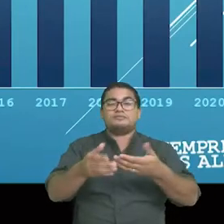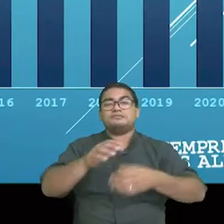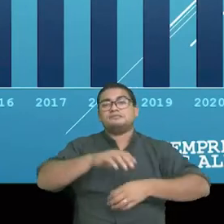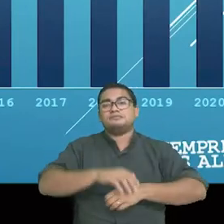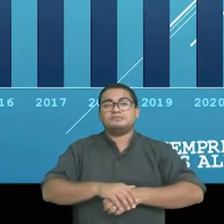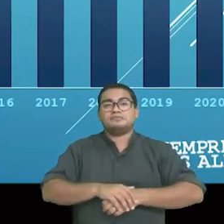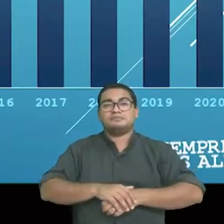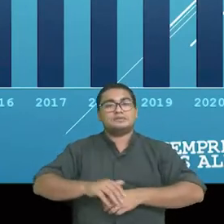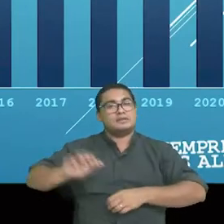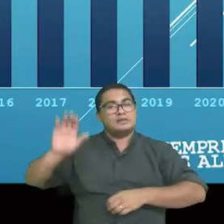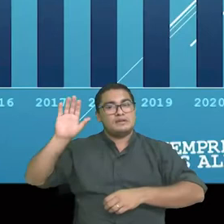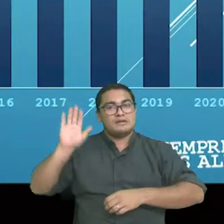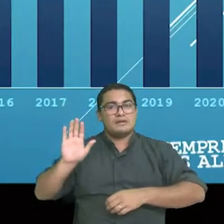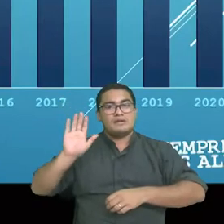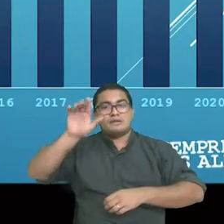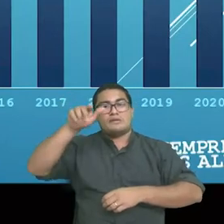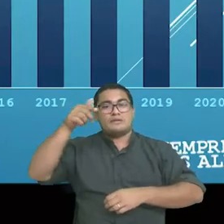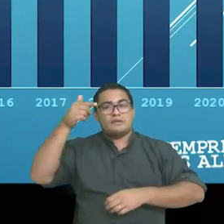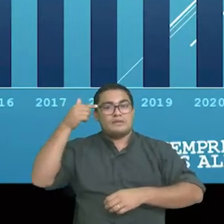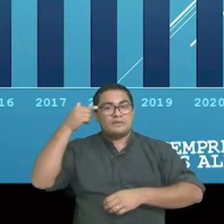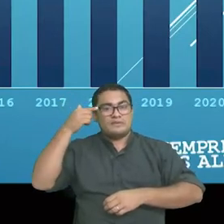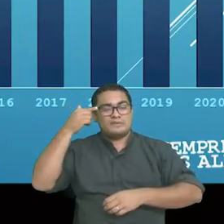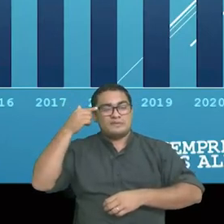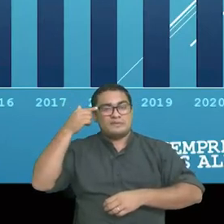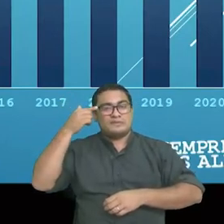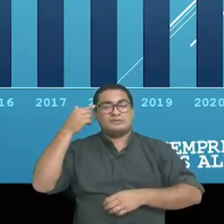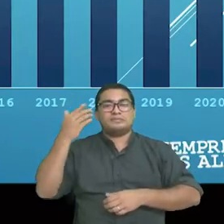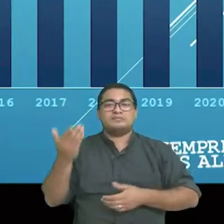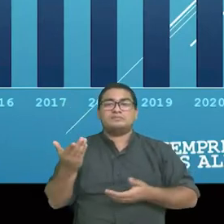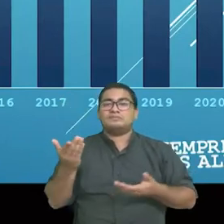factor compromiso y el factor